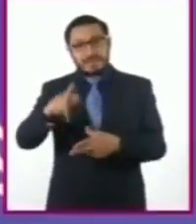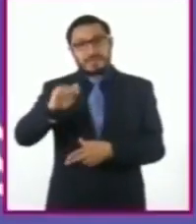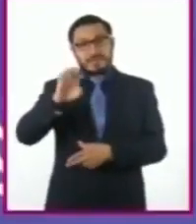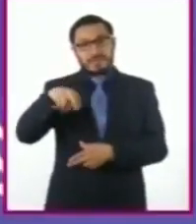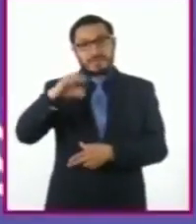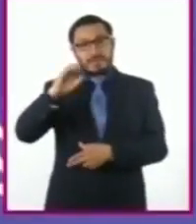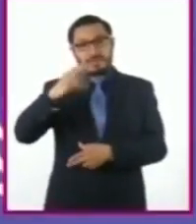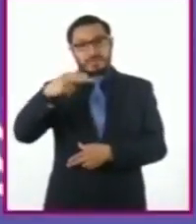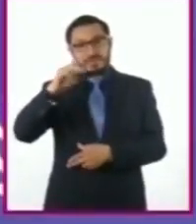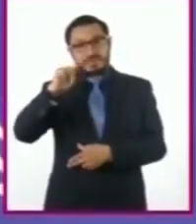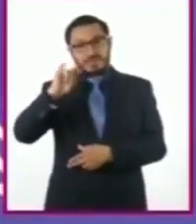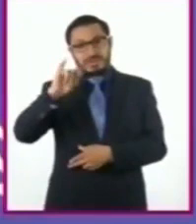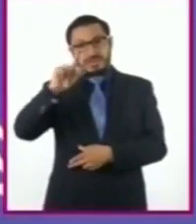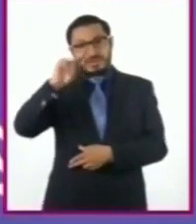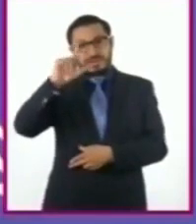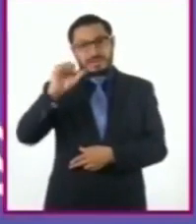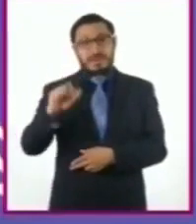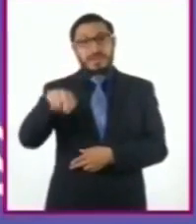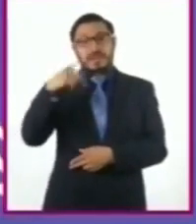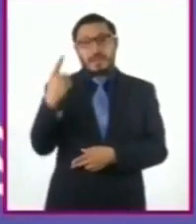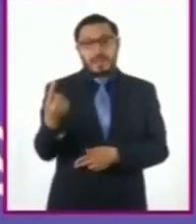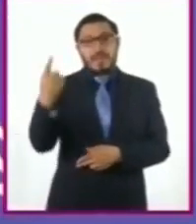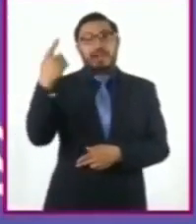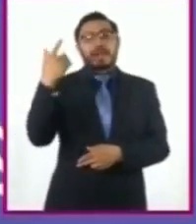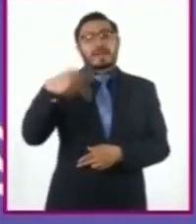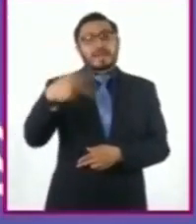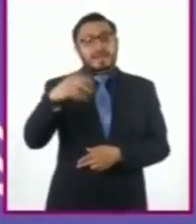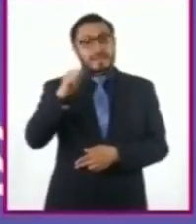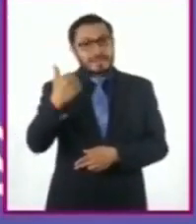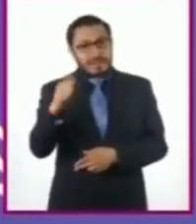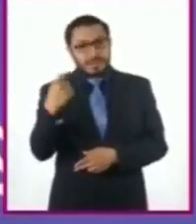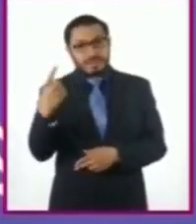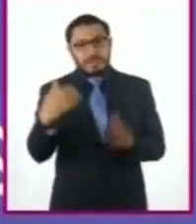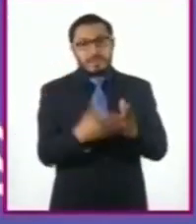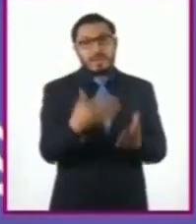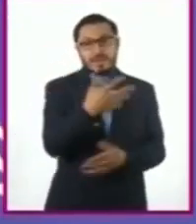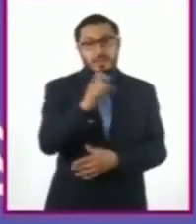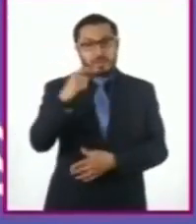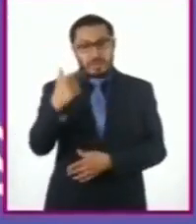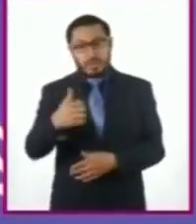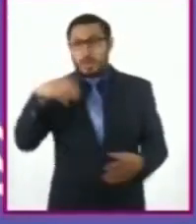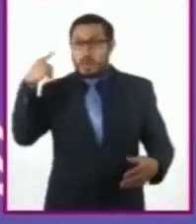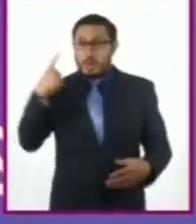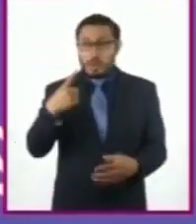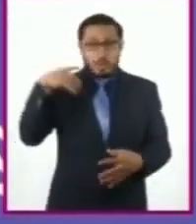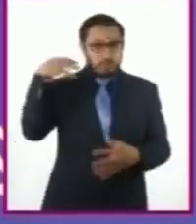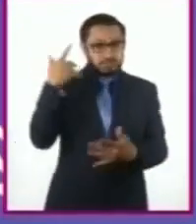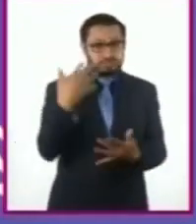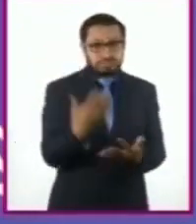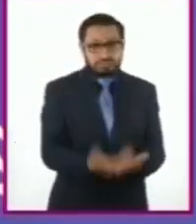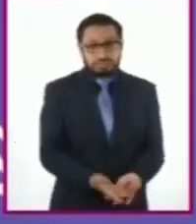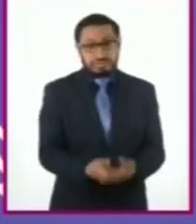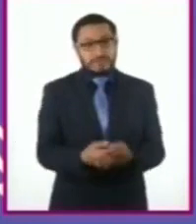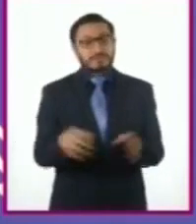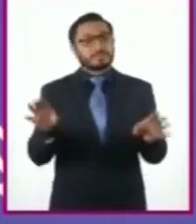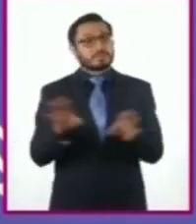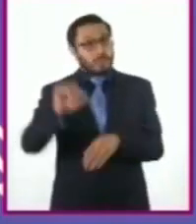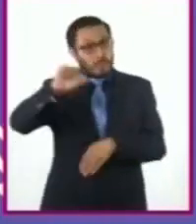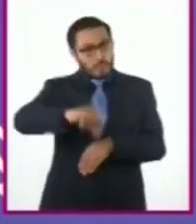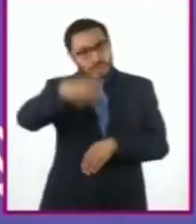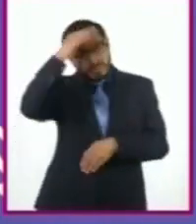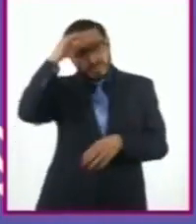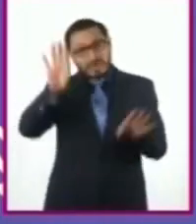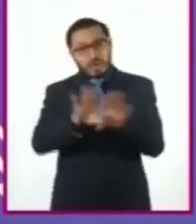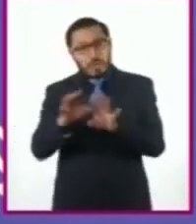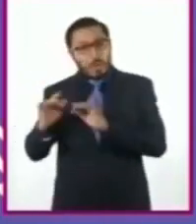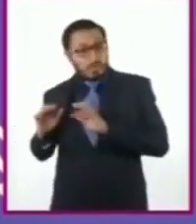1521. Abordaremos hoy cómo se extendió el proceso de conquista y colonización a los